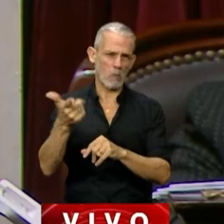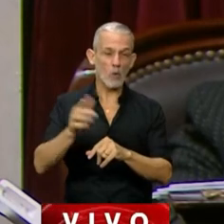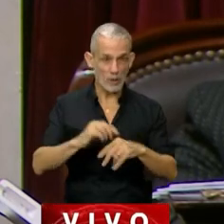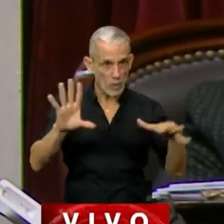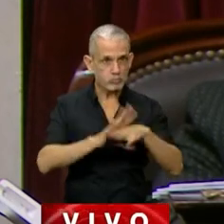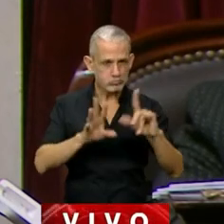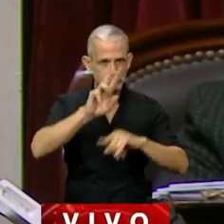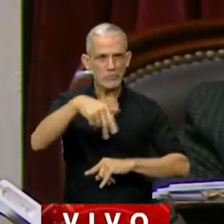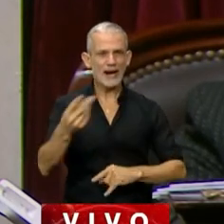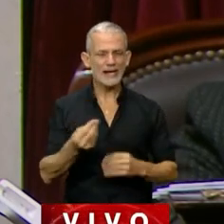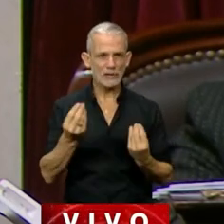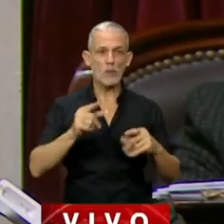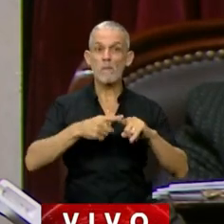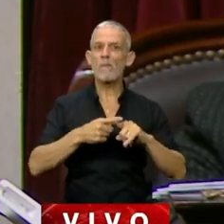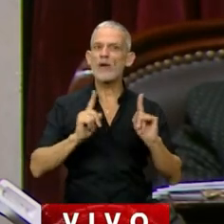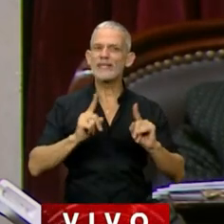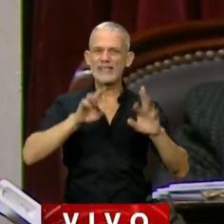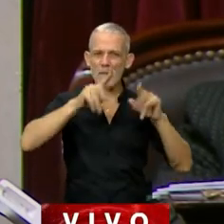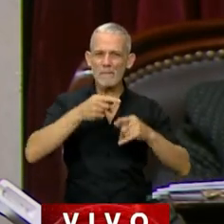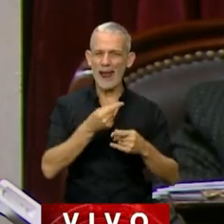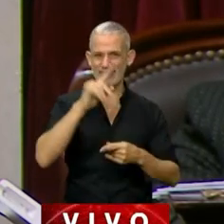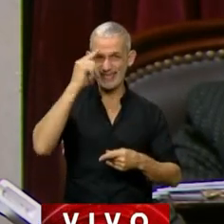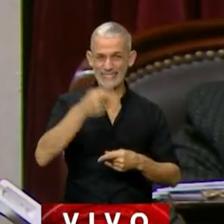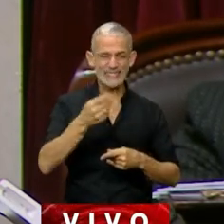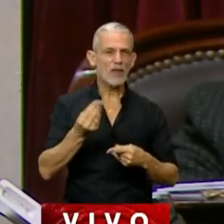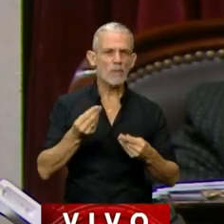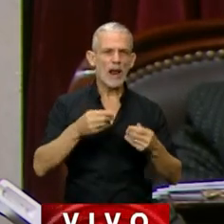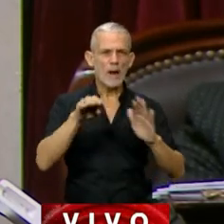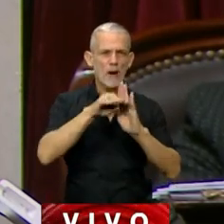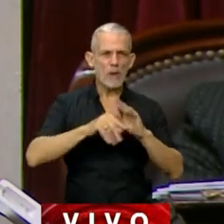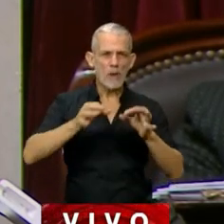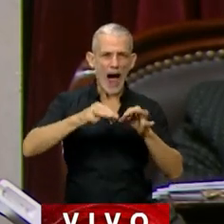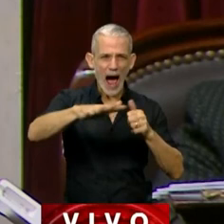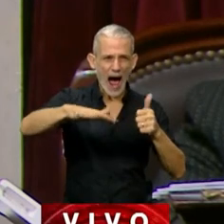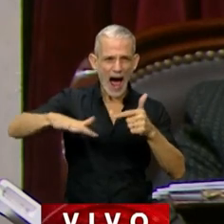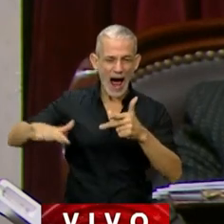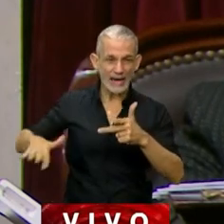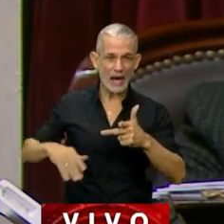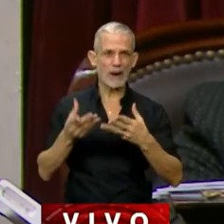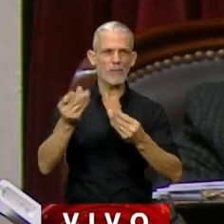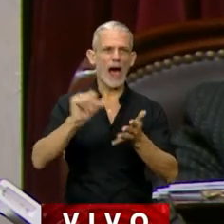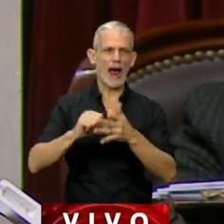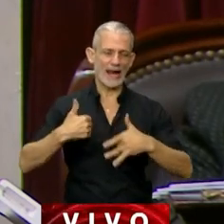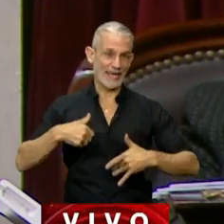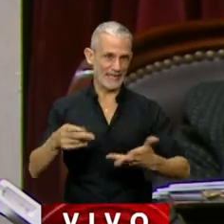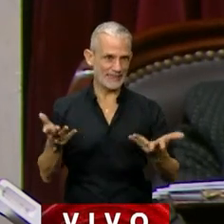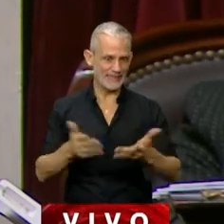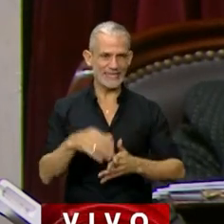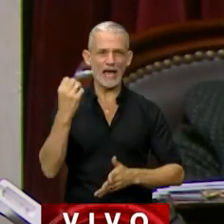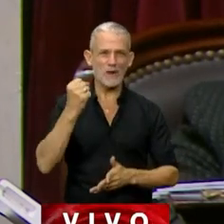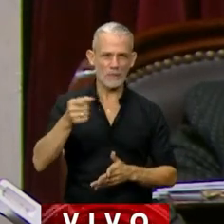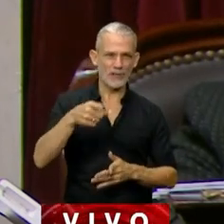es correcto, estamos estableciendo una política de Estado para un conjunto de áreas estratégicas para el país. Es esencial